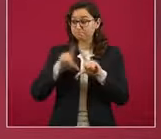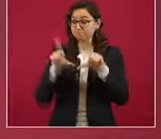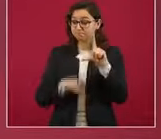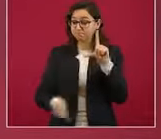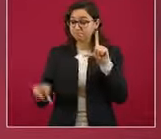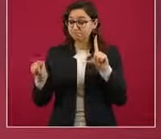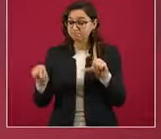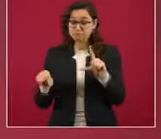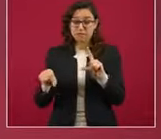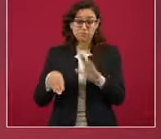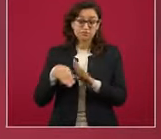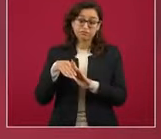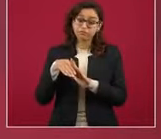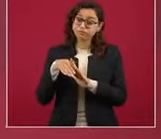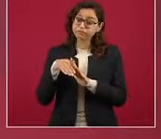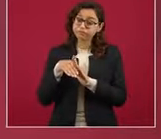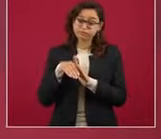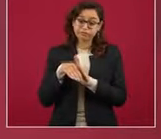La crisis en México